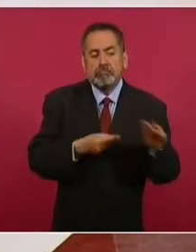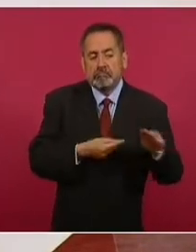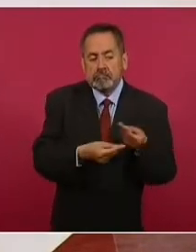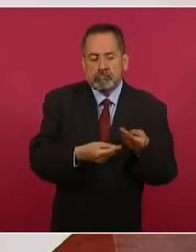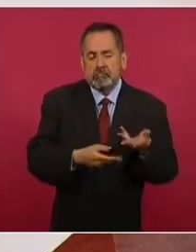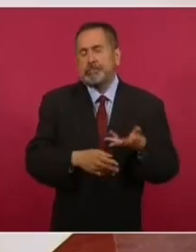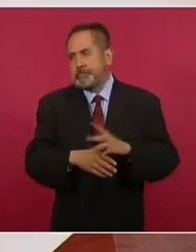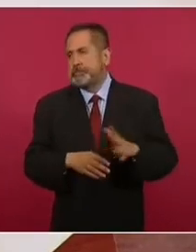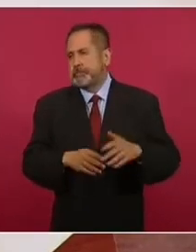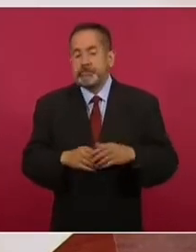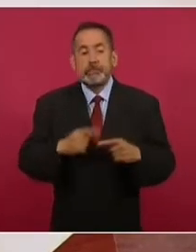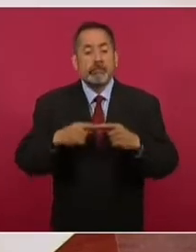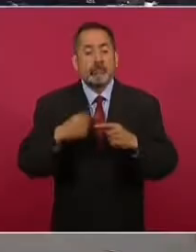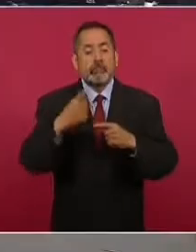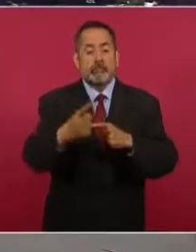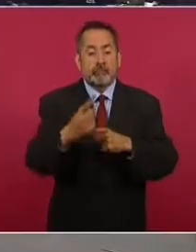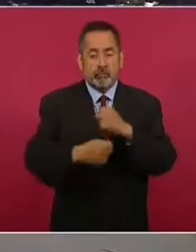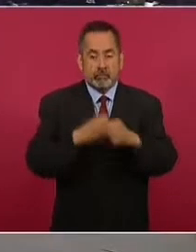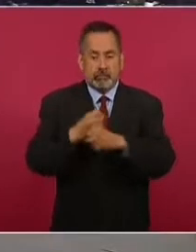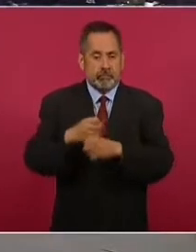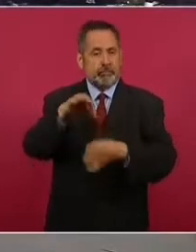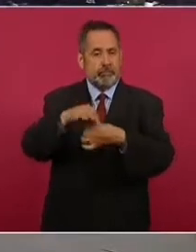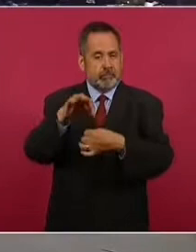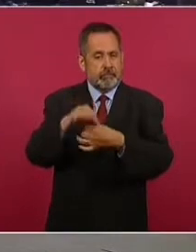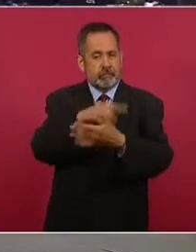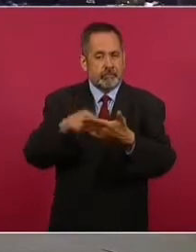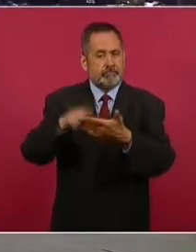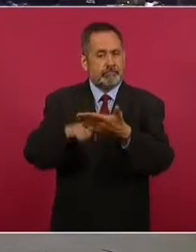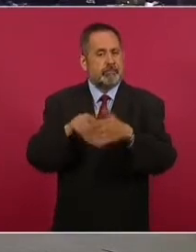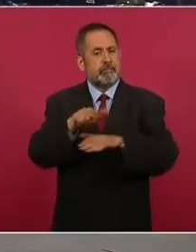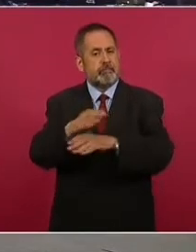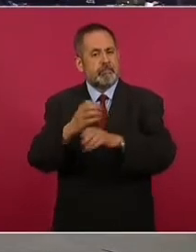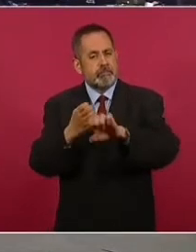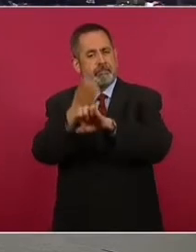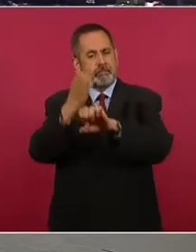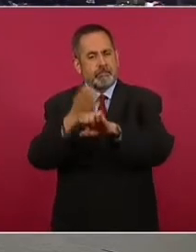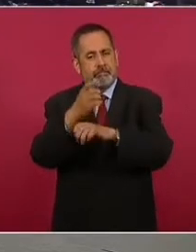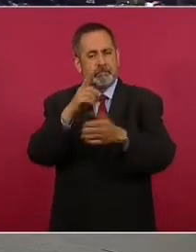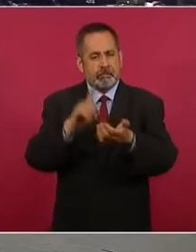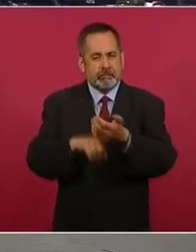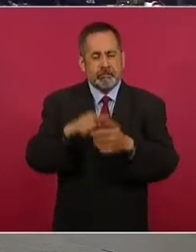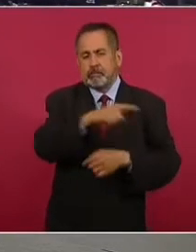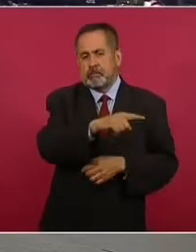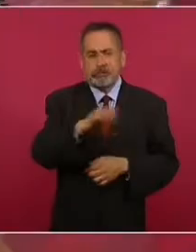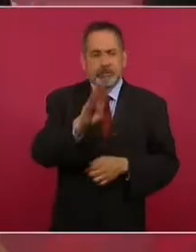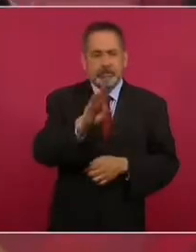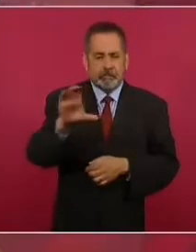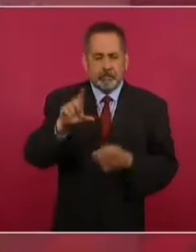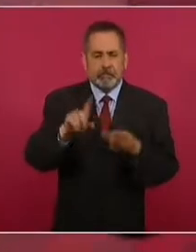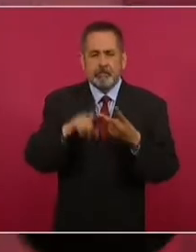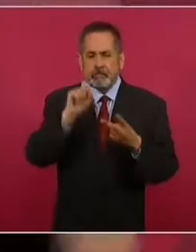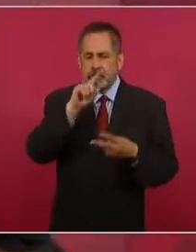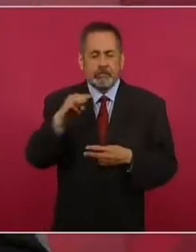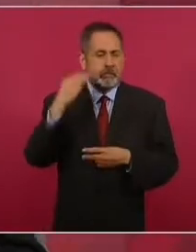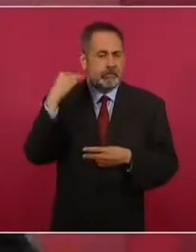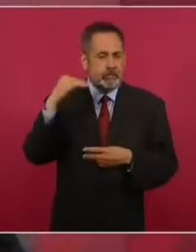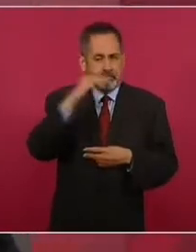y creo que al año siguiente vienen elecciones estatales en Baja California y en